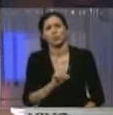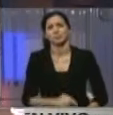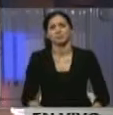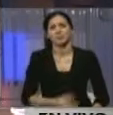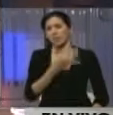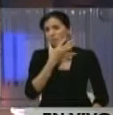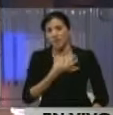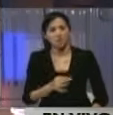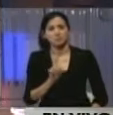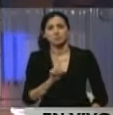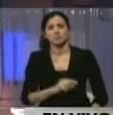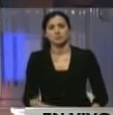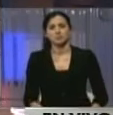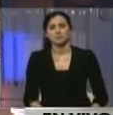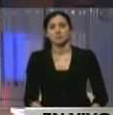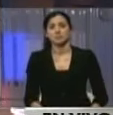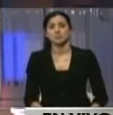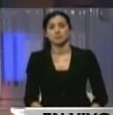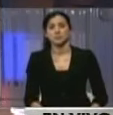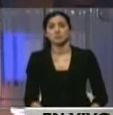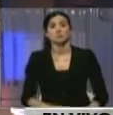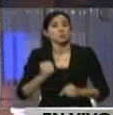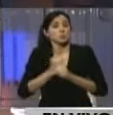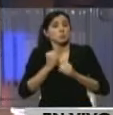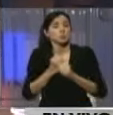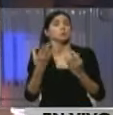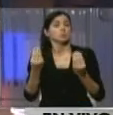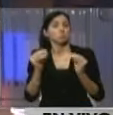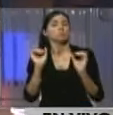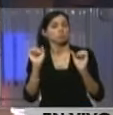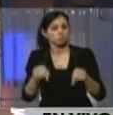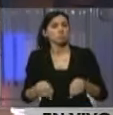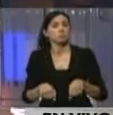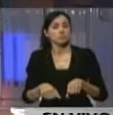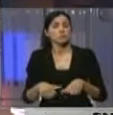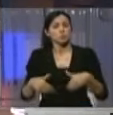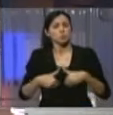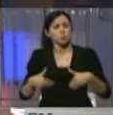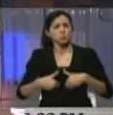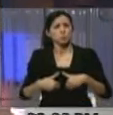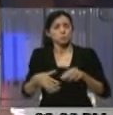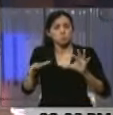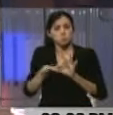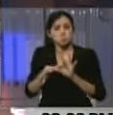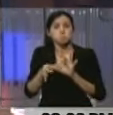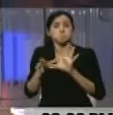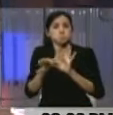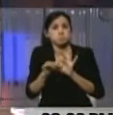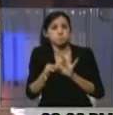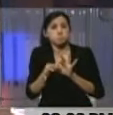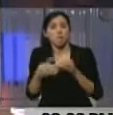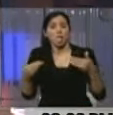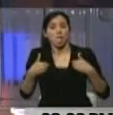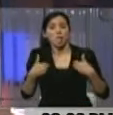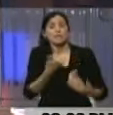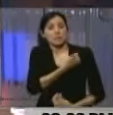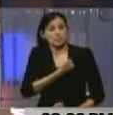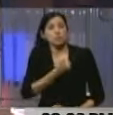fácil. Que va a meritar mucho esfuerzo, mucha coordinación, a veces hasta sacrificio,